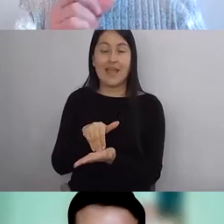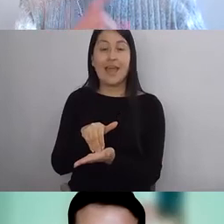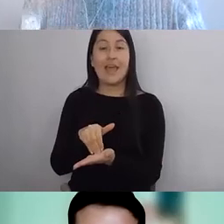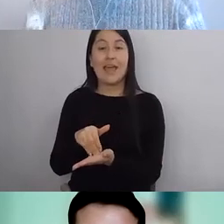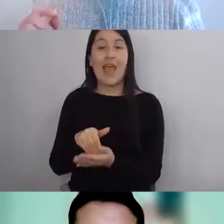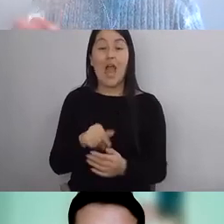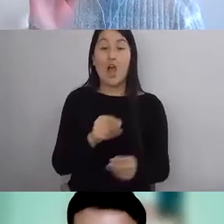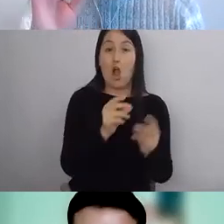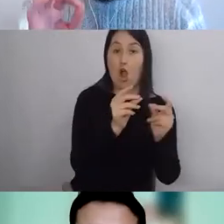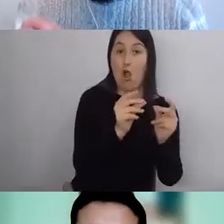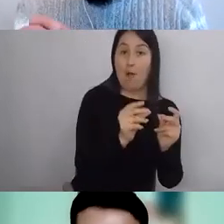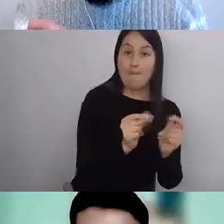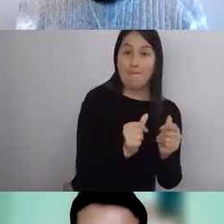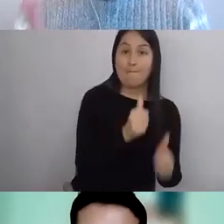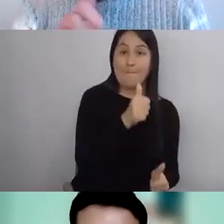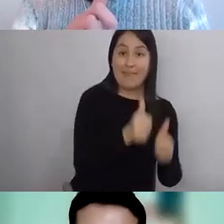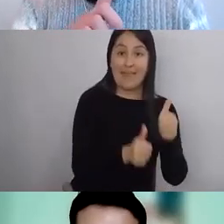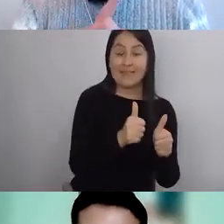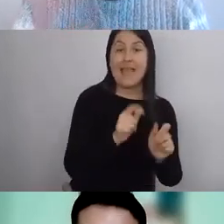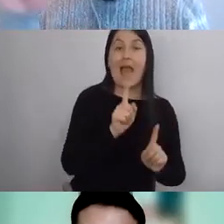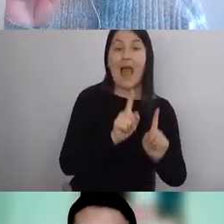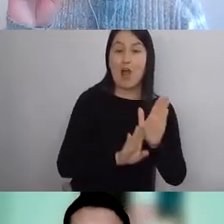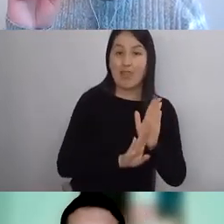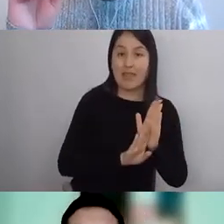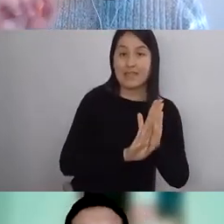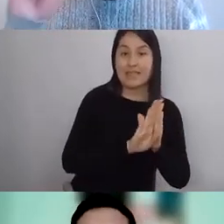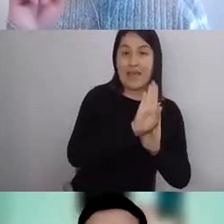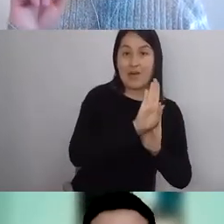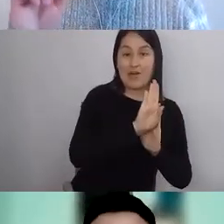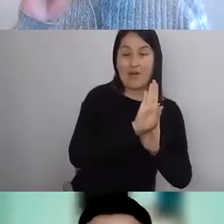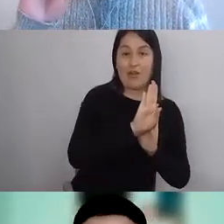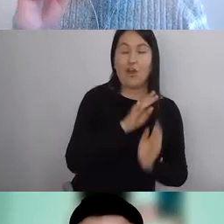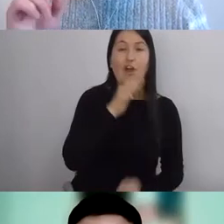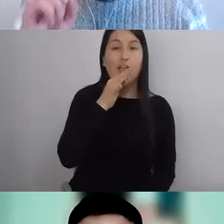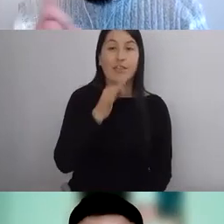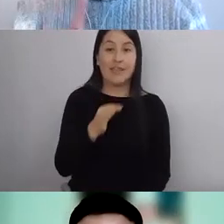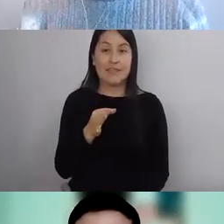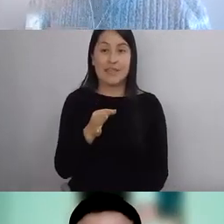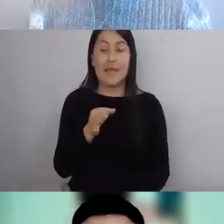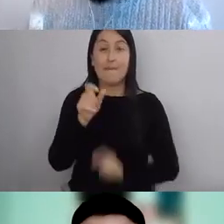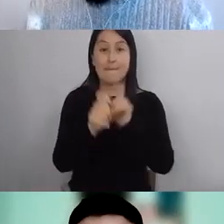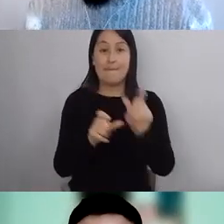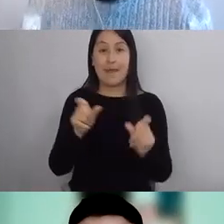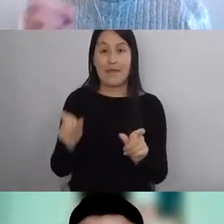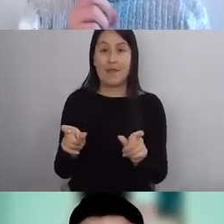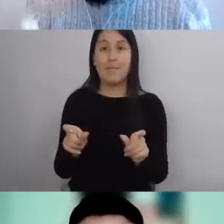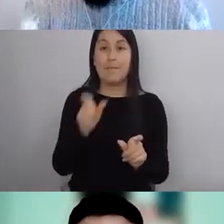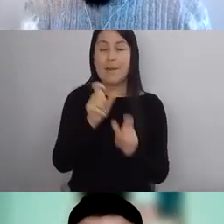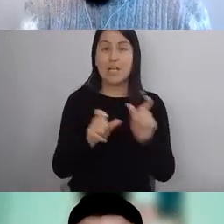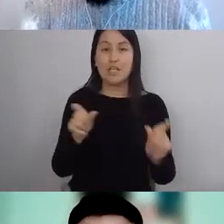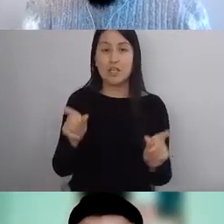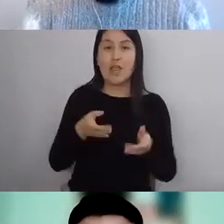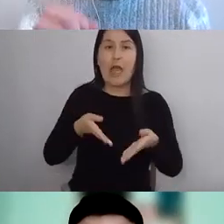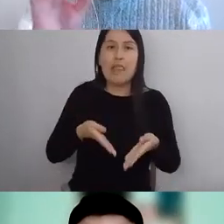las competencias son algo que se desarrolla. Hay un gran mito que dice que las personas nacen siendo líderes. Eso es